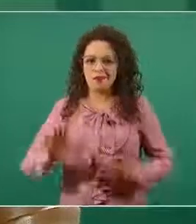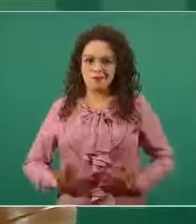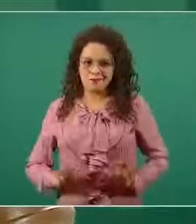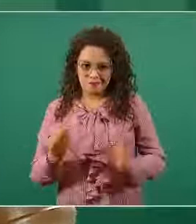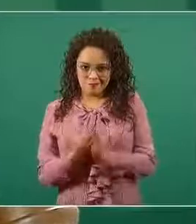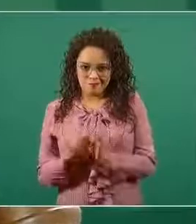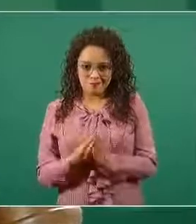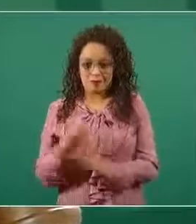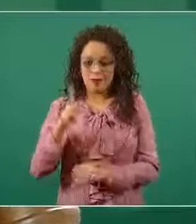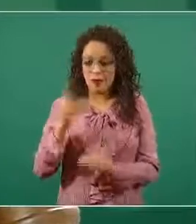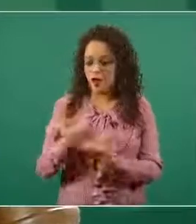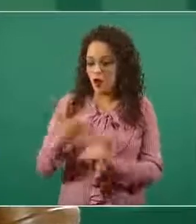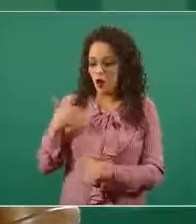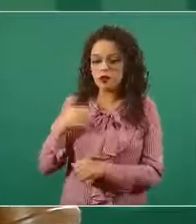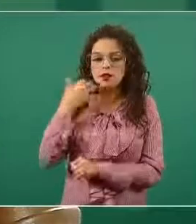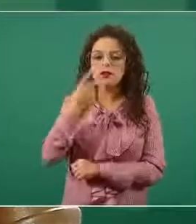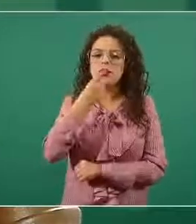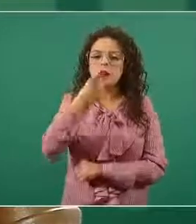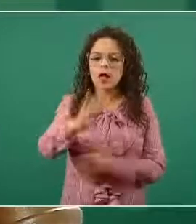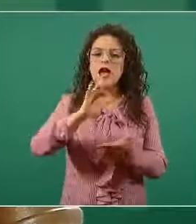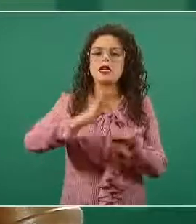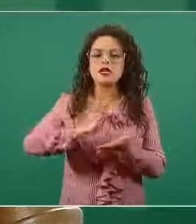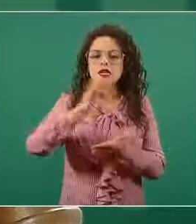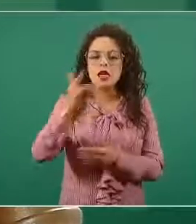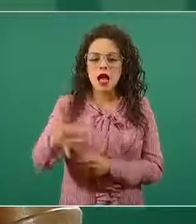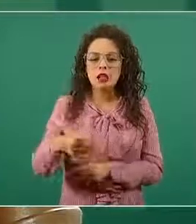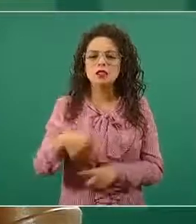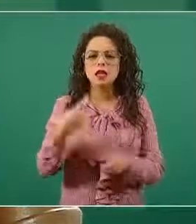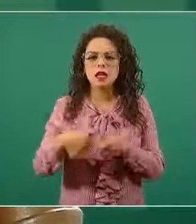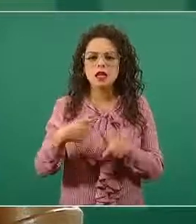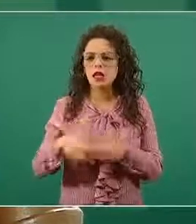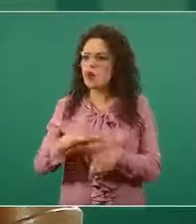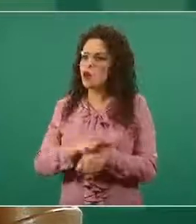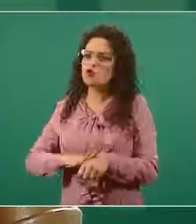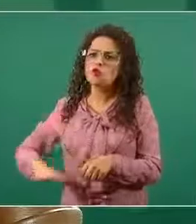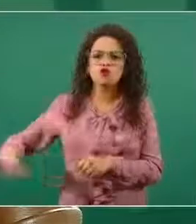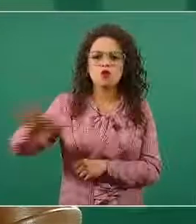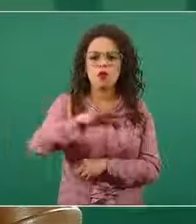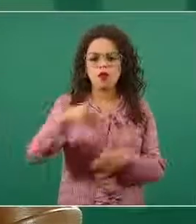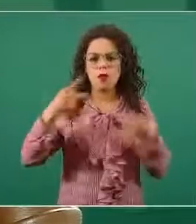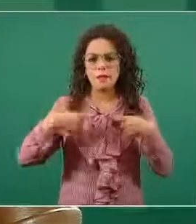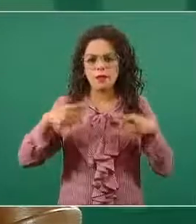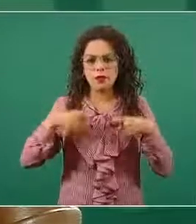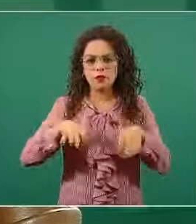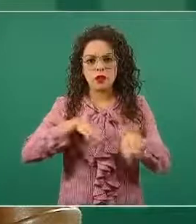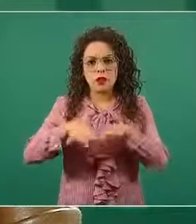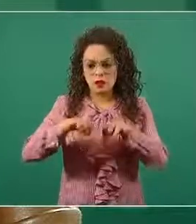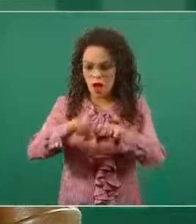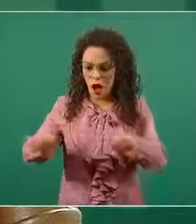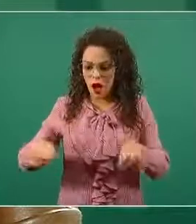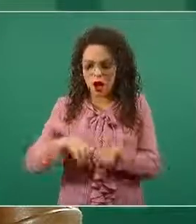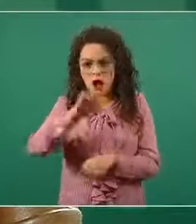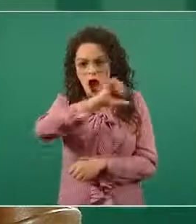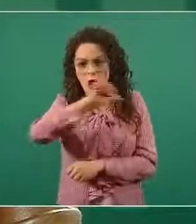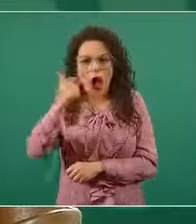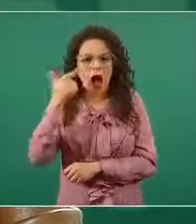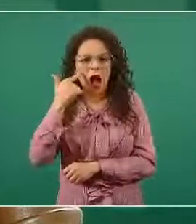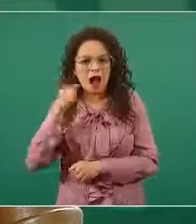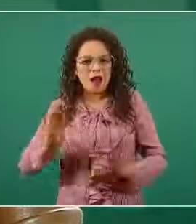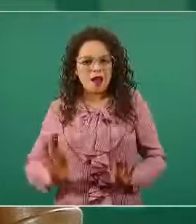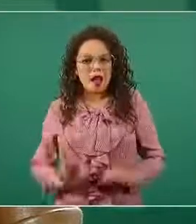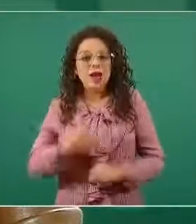agradecimiento a todos los salubristas y los epidemiólogos que han construido este sistema de vigilancia